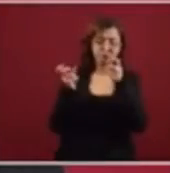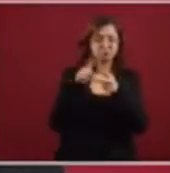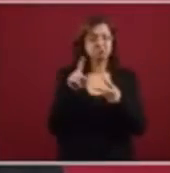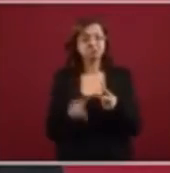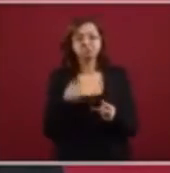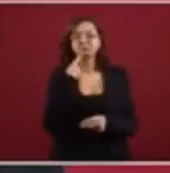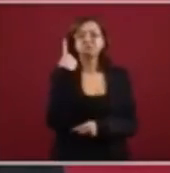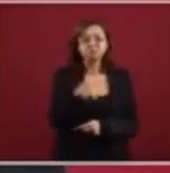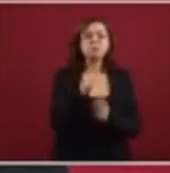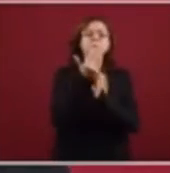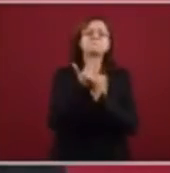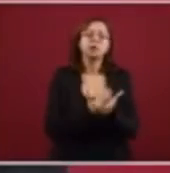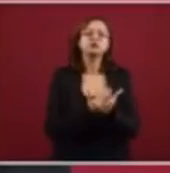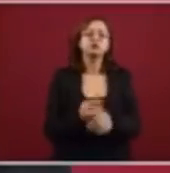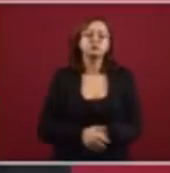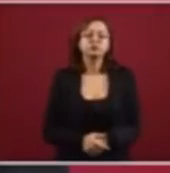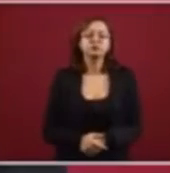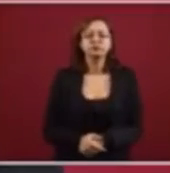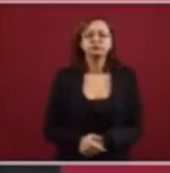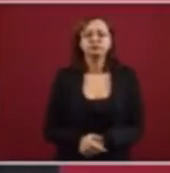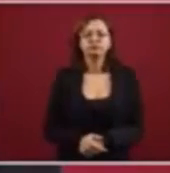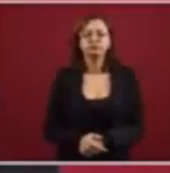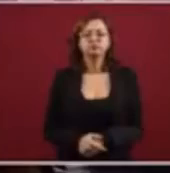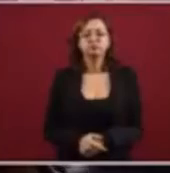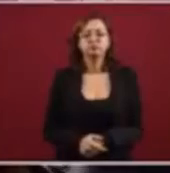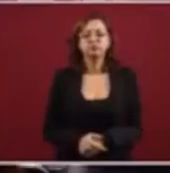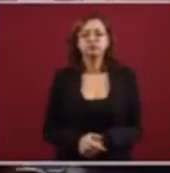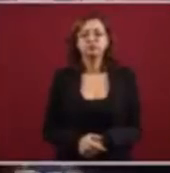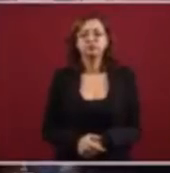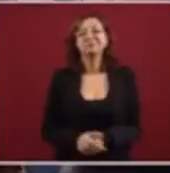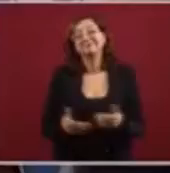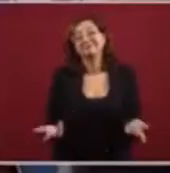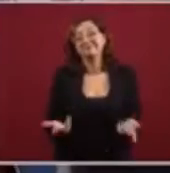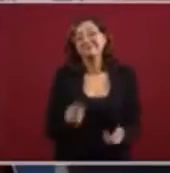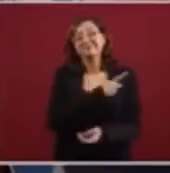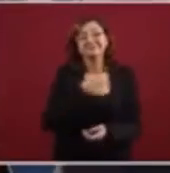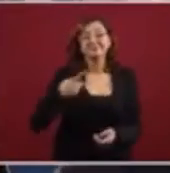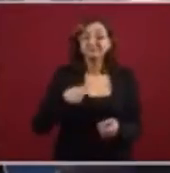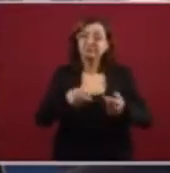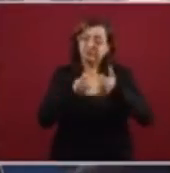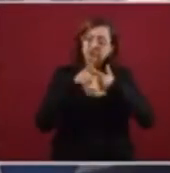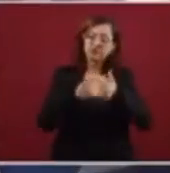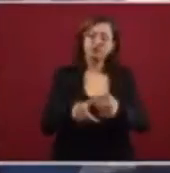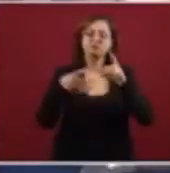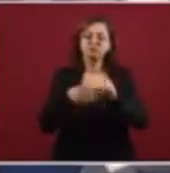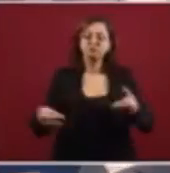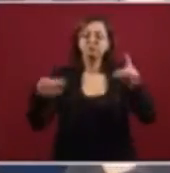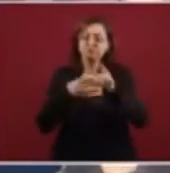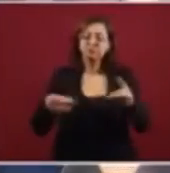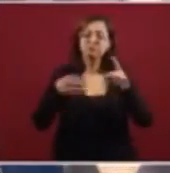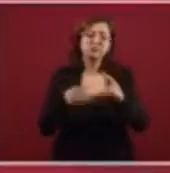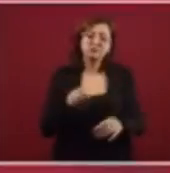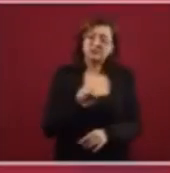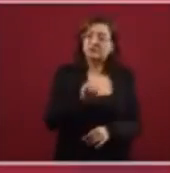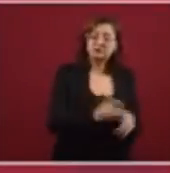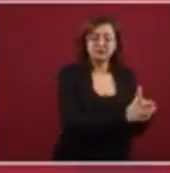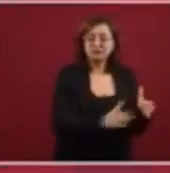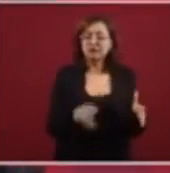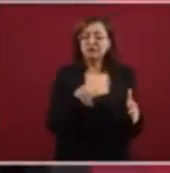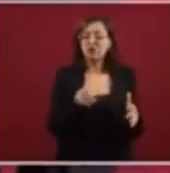un plan para lograr el renacimiento de nuestro país a partir de pues la sí, tengo que seguir hablando. Y voy a dar el ejemplo de el modelo